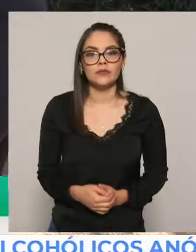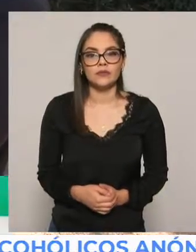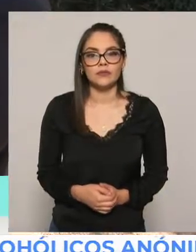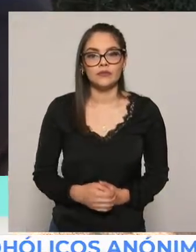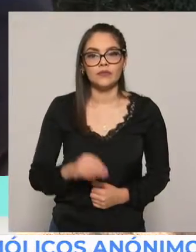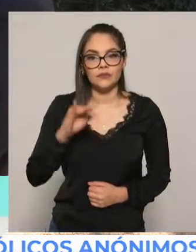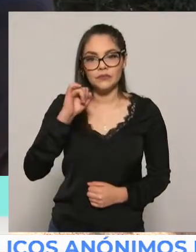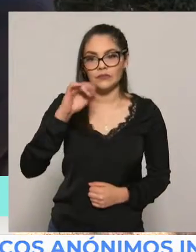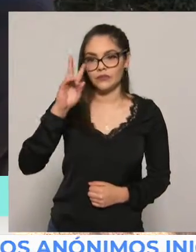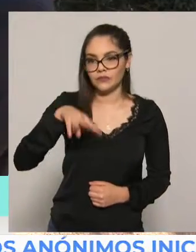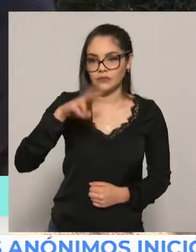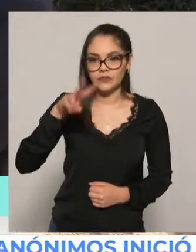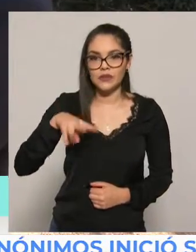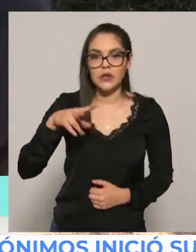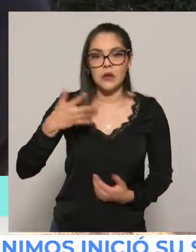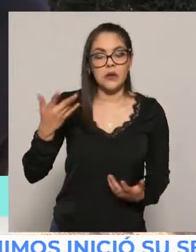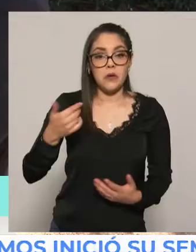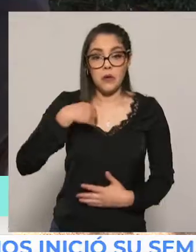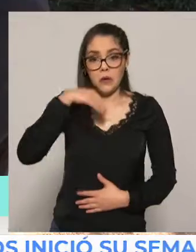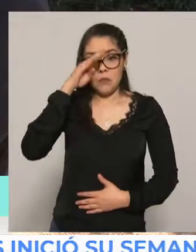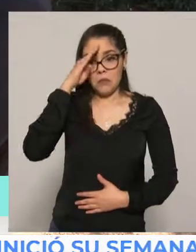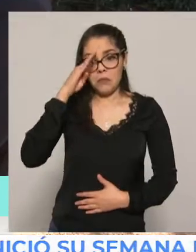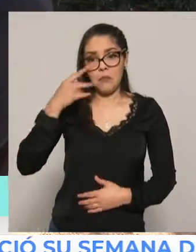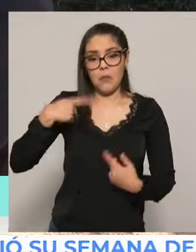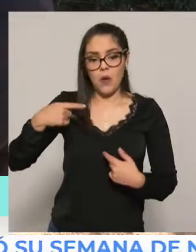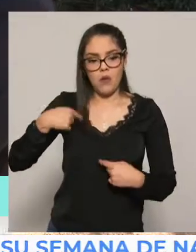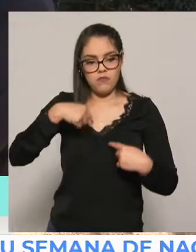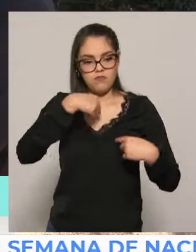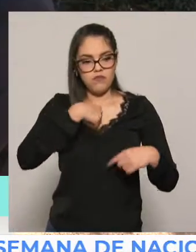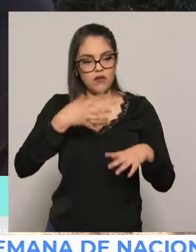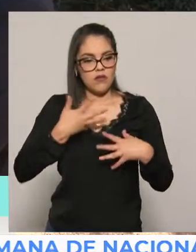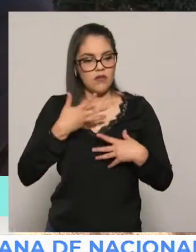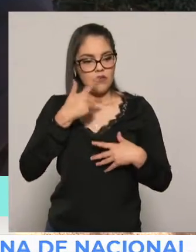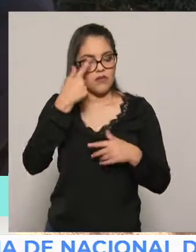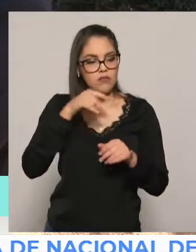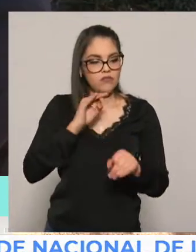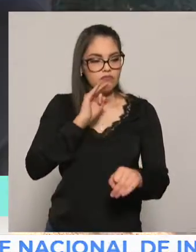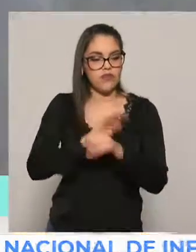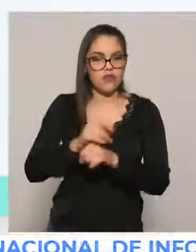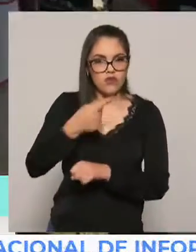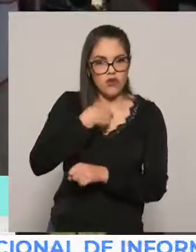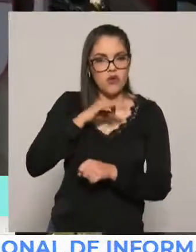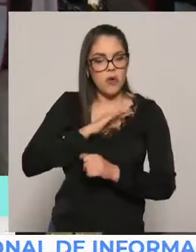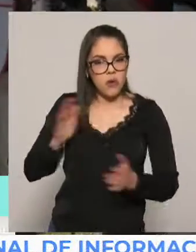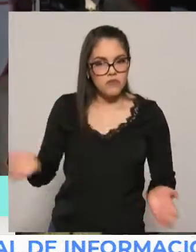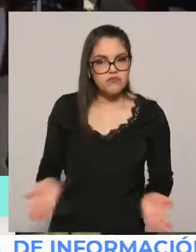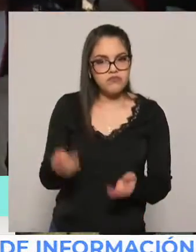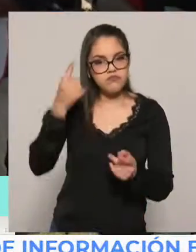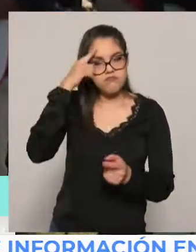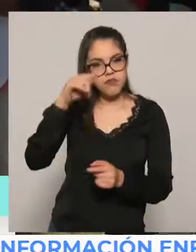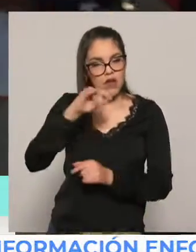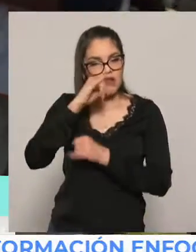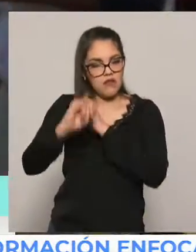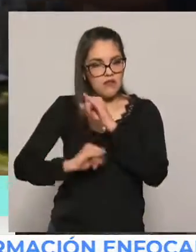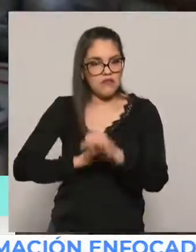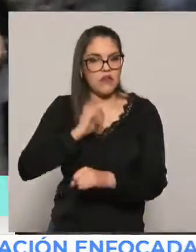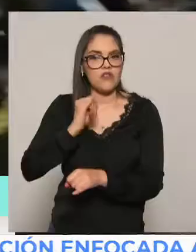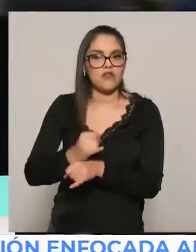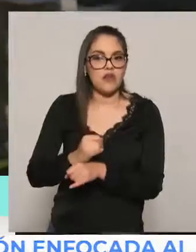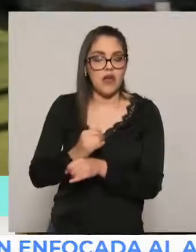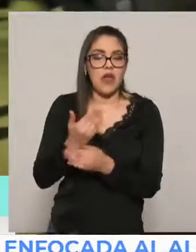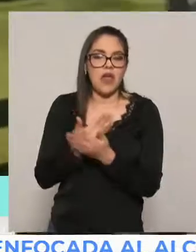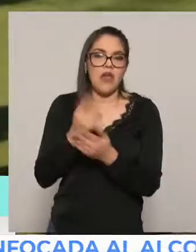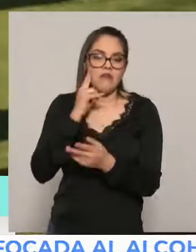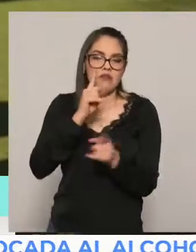Sí, claro, creo que tenemos grandes patrocinadores que nos pueden impulsar a nivel internacional. Claramente ahorita está